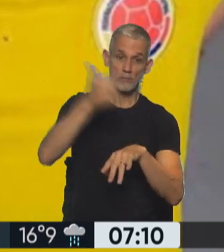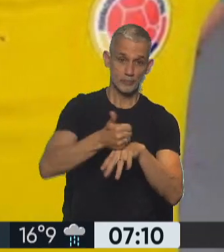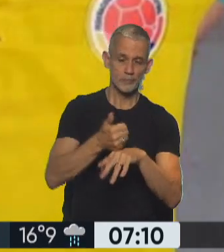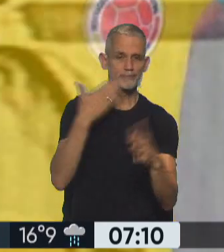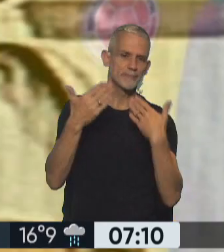horas